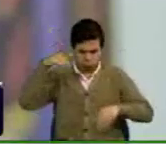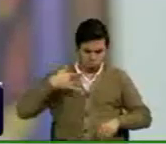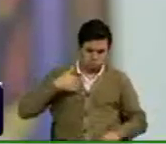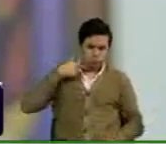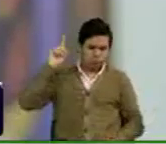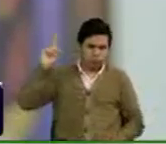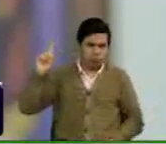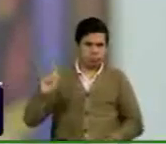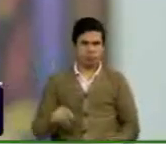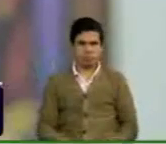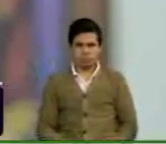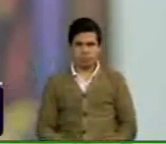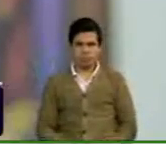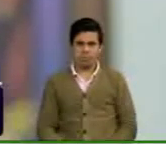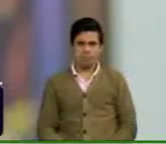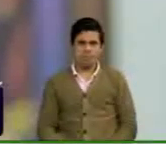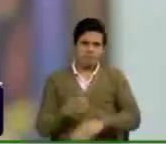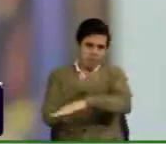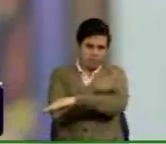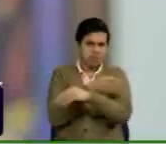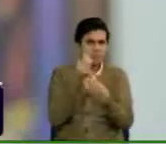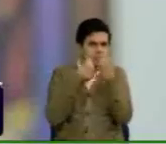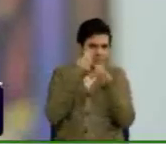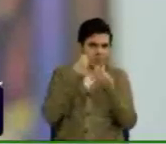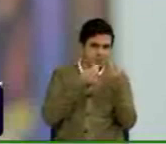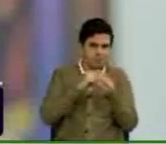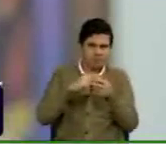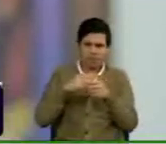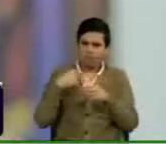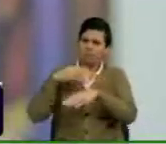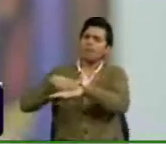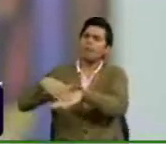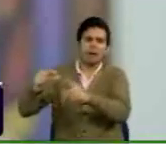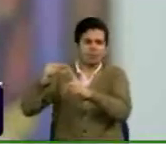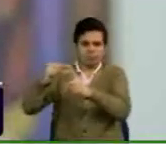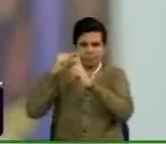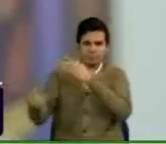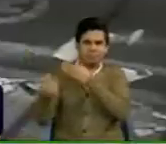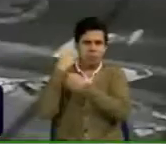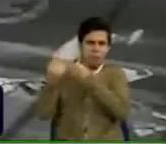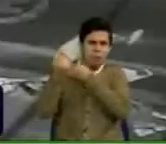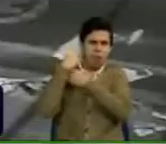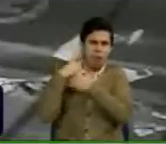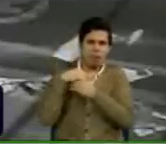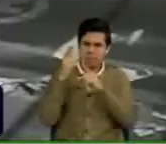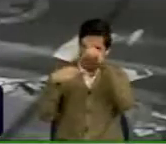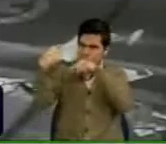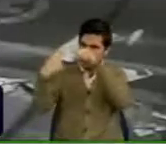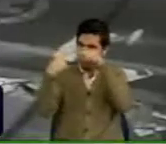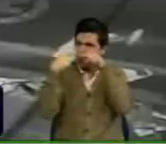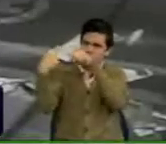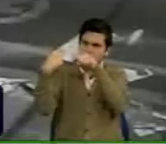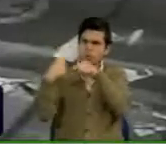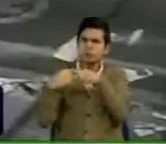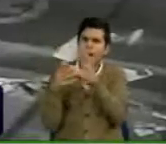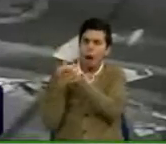momento en que los estoy retirando, empiezan a agredirme verbalmente y nos agarramos a pelear. Aparecen